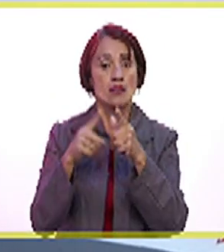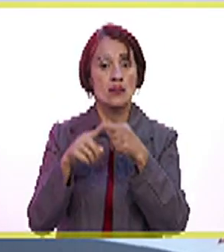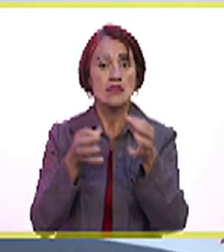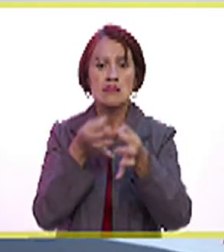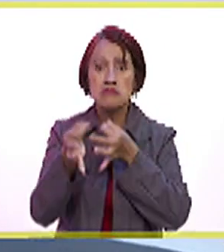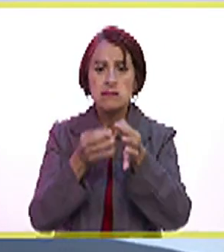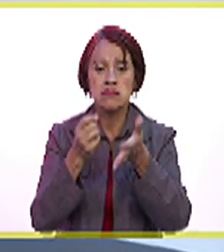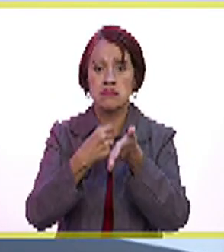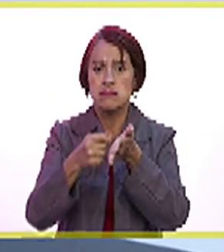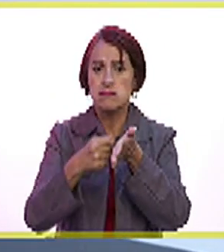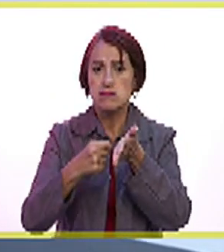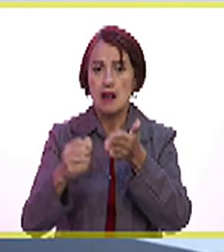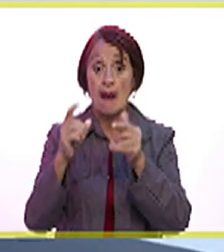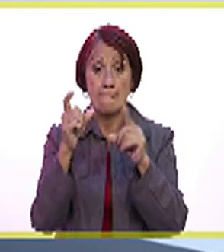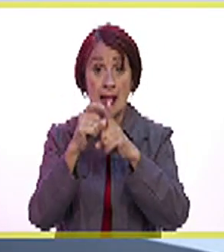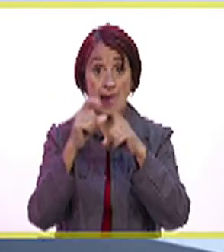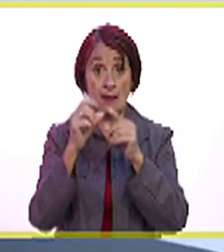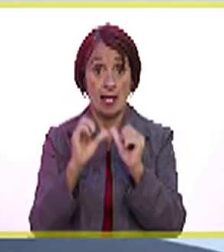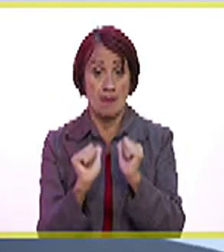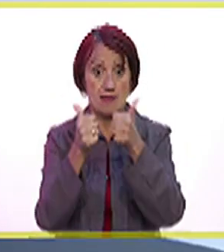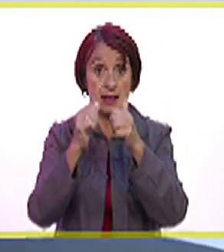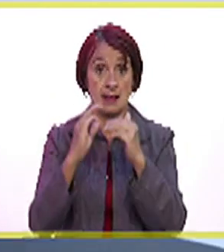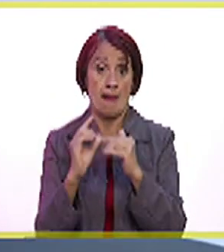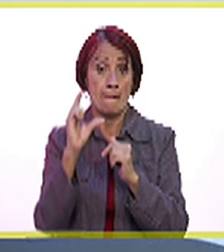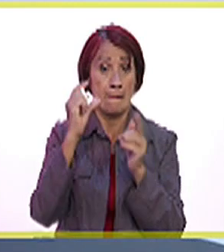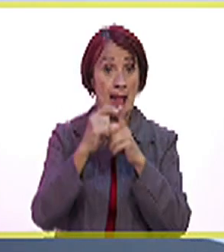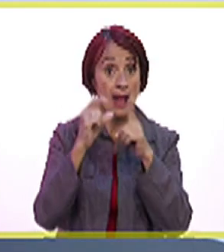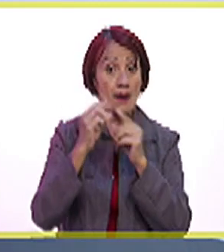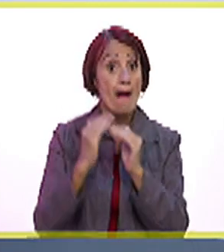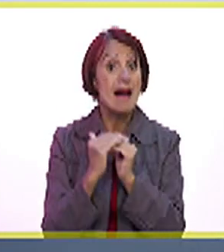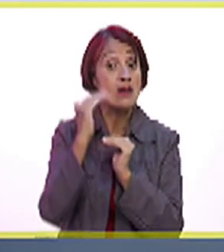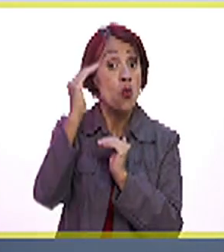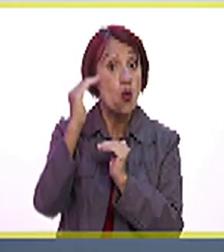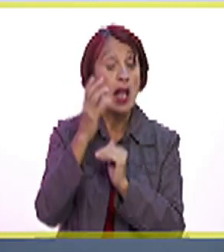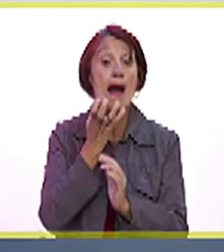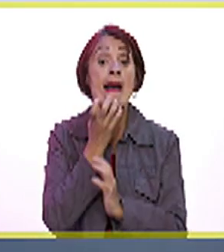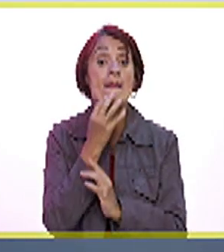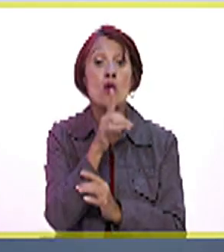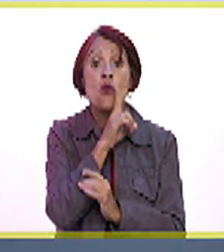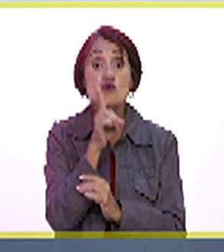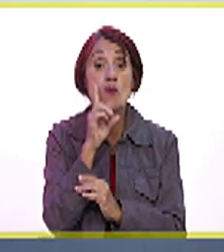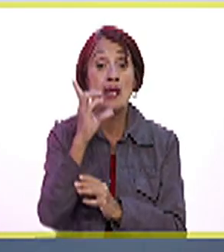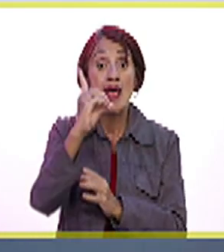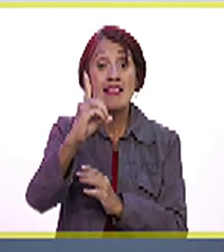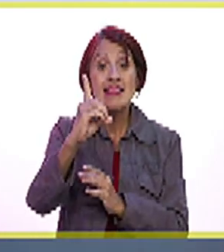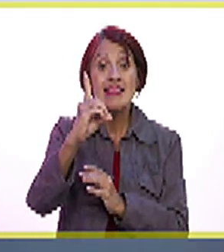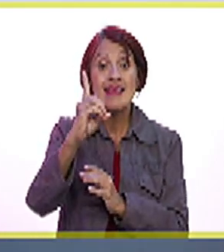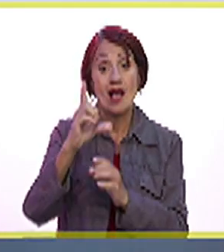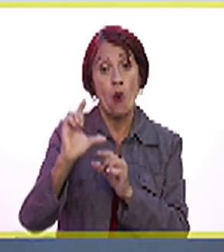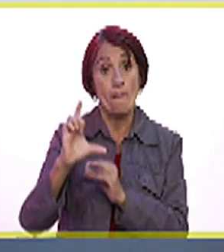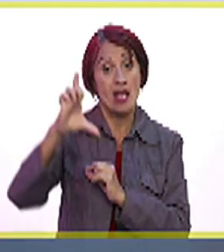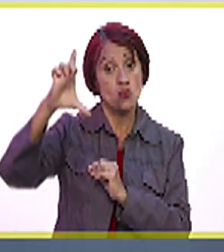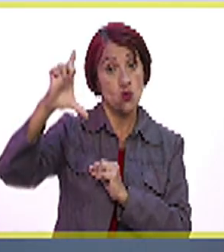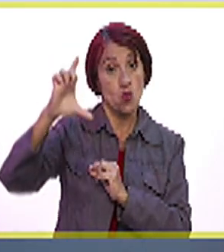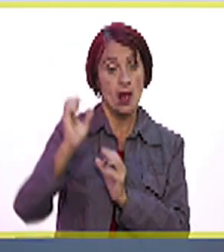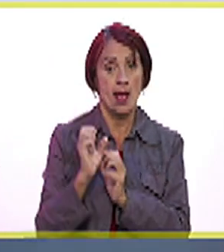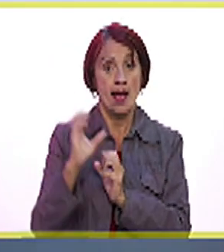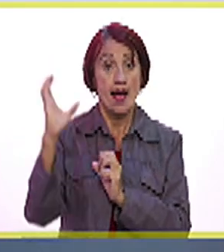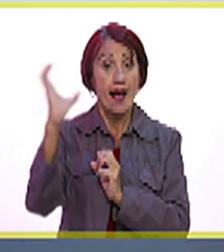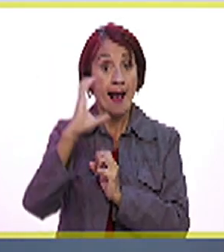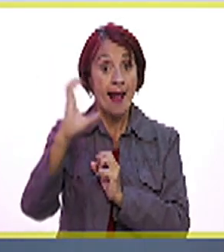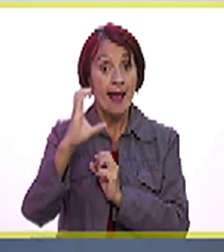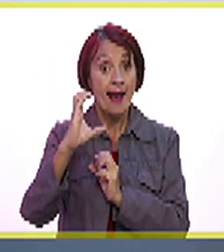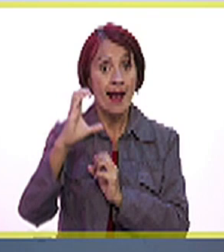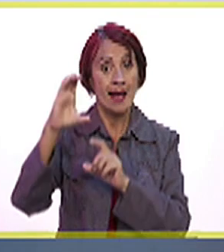letra inicial en mayúsculas. Por ejemplo, un nombre puede ser Diego, lleva la letra mayúscula, la inicial. Caracas, la letra C,